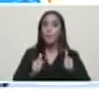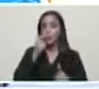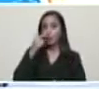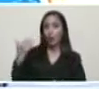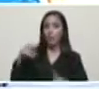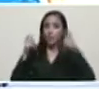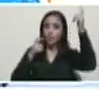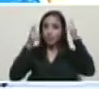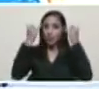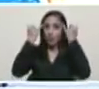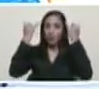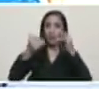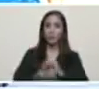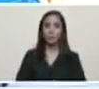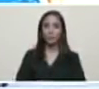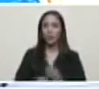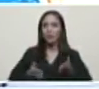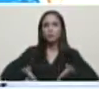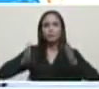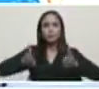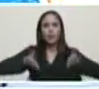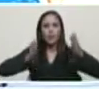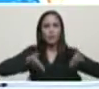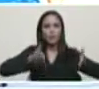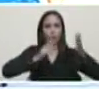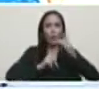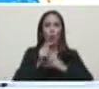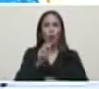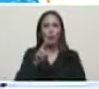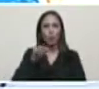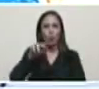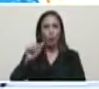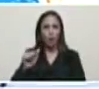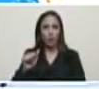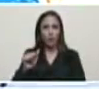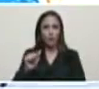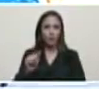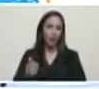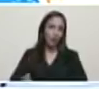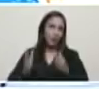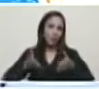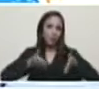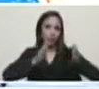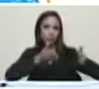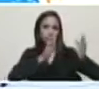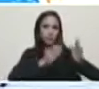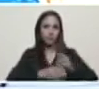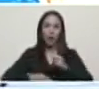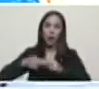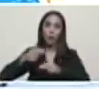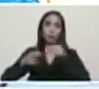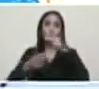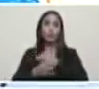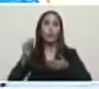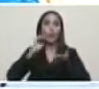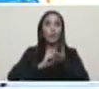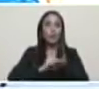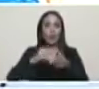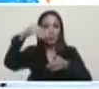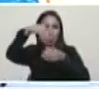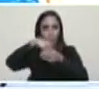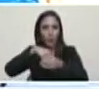Dante Chávez ciudad tiuna que es un ejemplo de la construcción de una nueva ciudad dentro